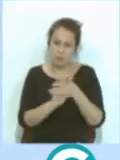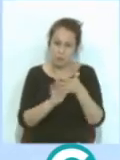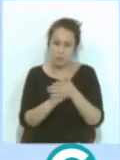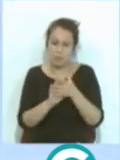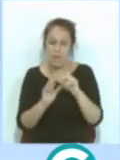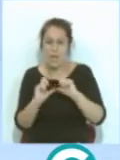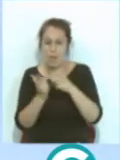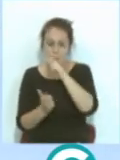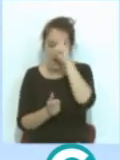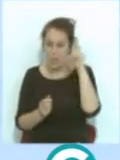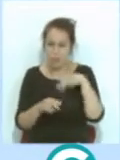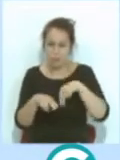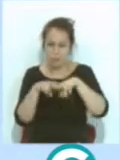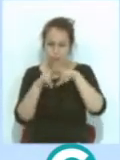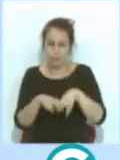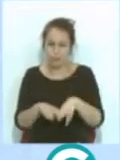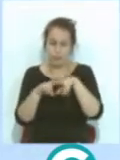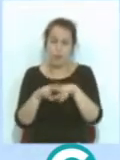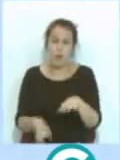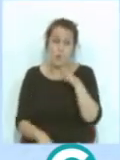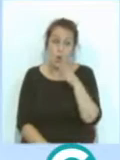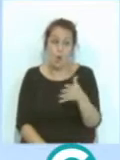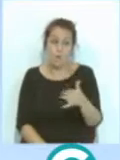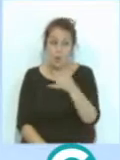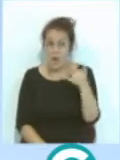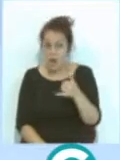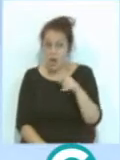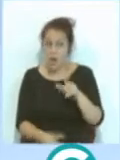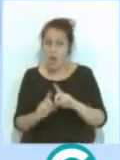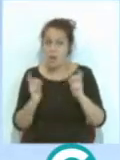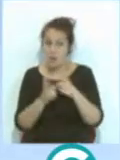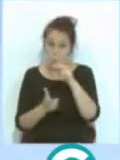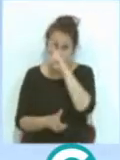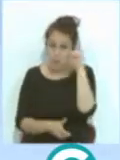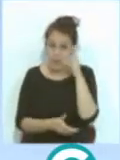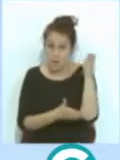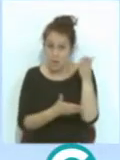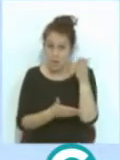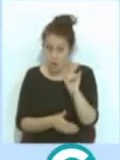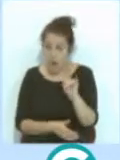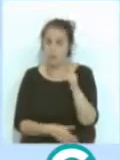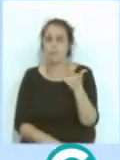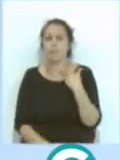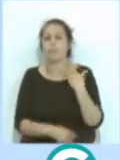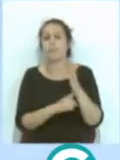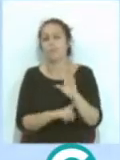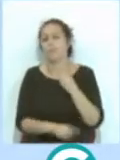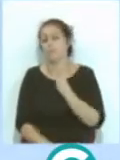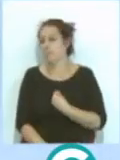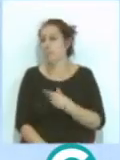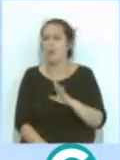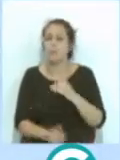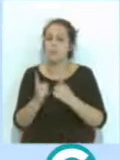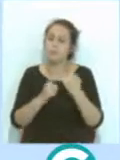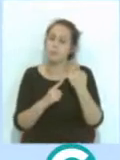de Zinedine Zidane, que dadas las bajas que trae también el conjunto blanco, pues de alguna manera tendrá la misma propuesta, pero algunas